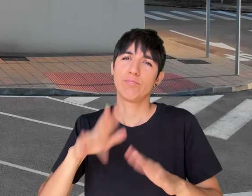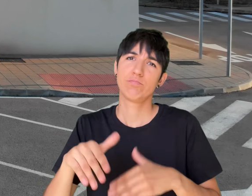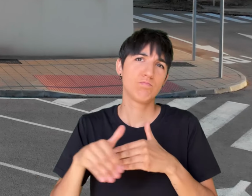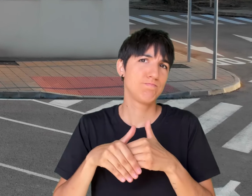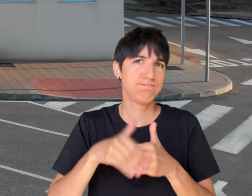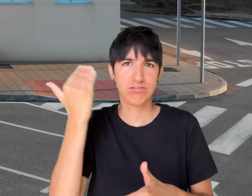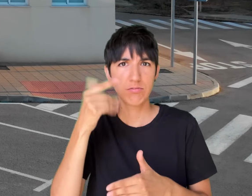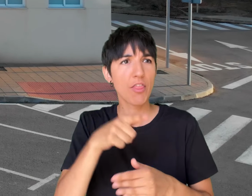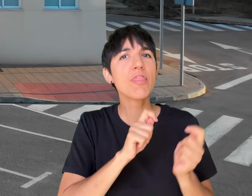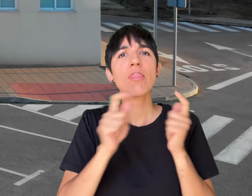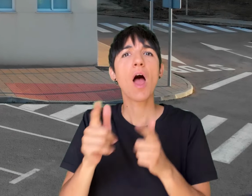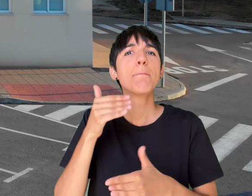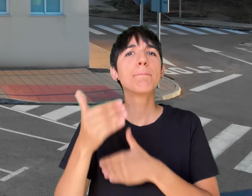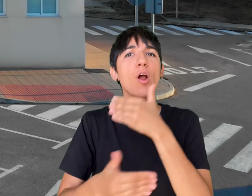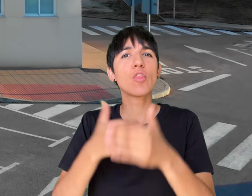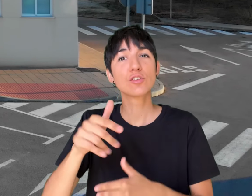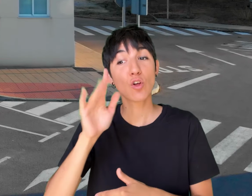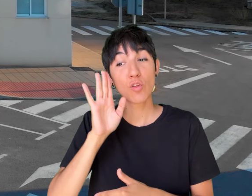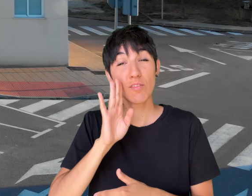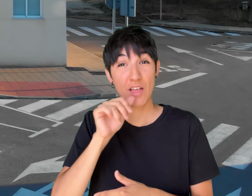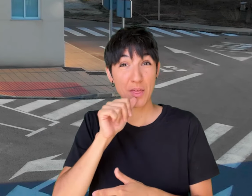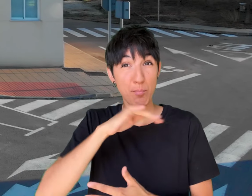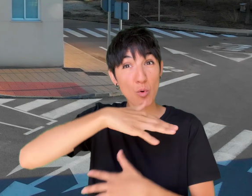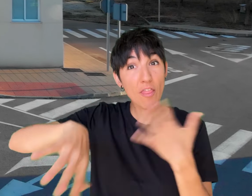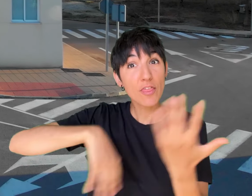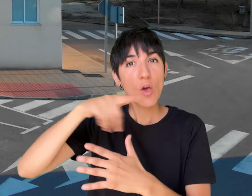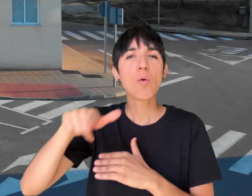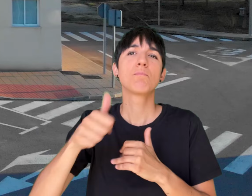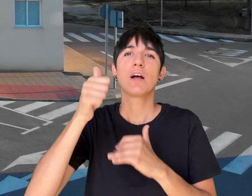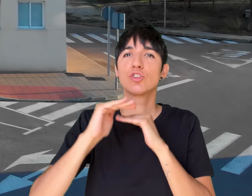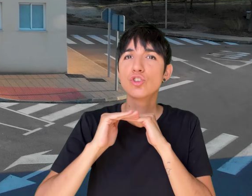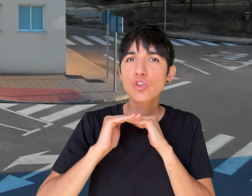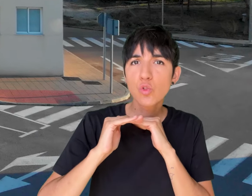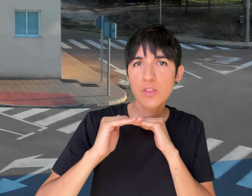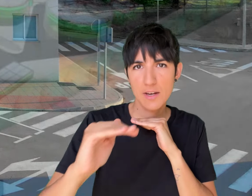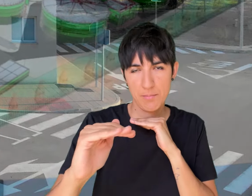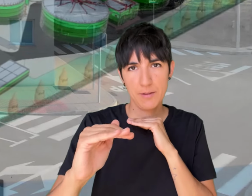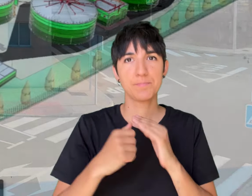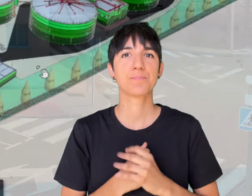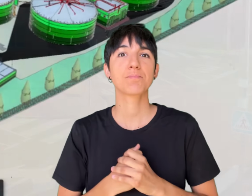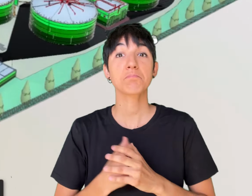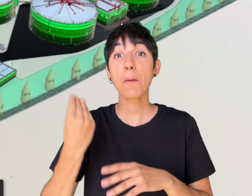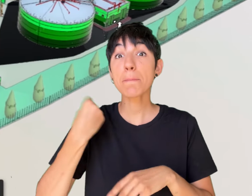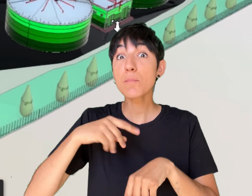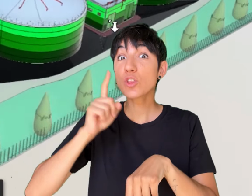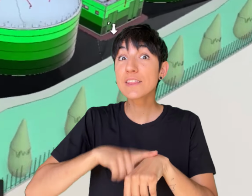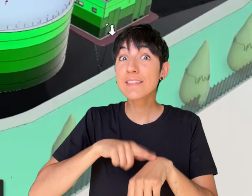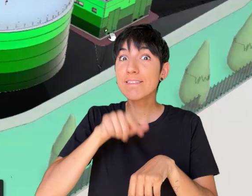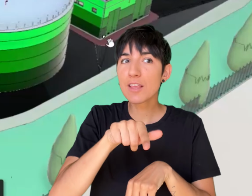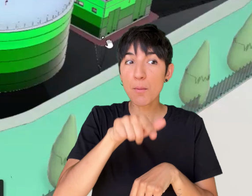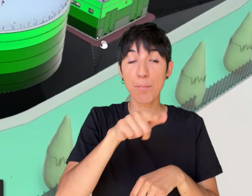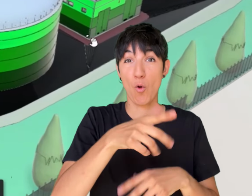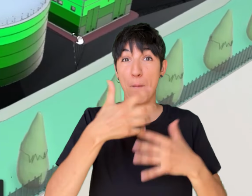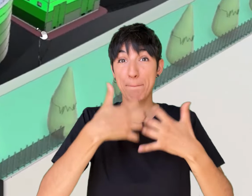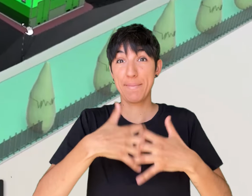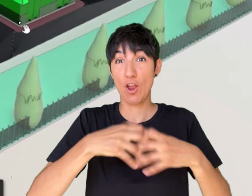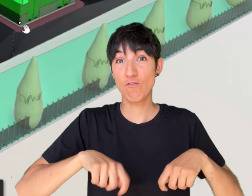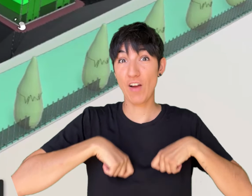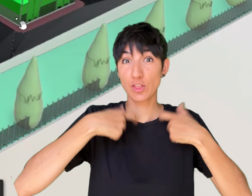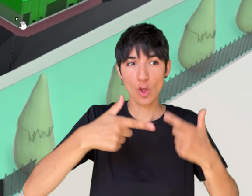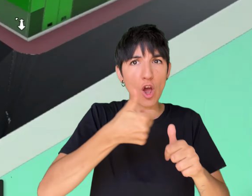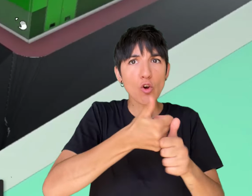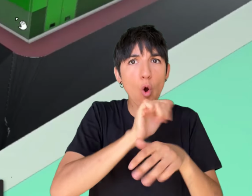Alineado con este sistema, dentro del proceso de transformación digital de la empresa, se ha desarrollado un gemelo digital de la biofactoría